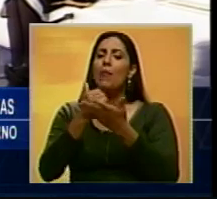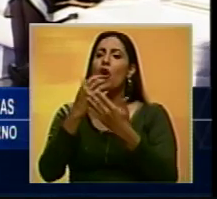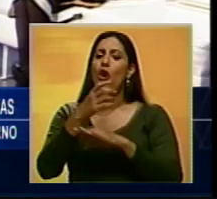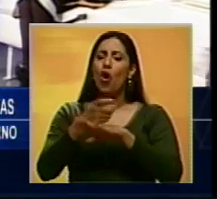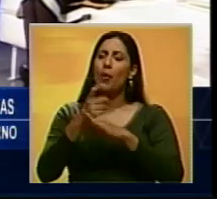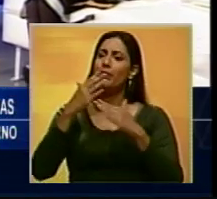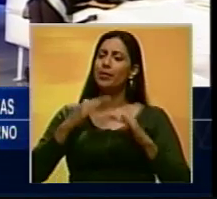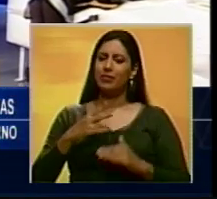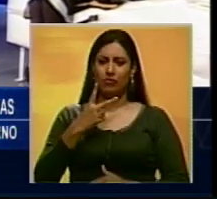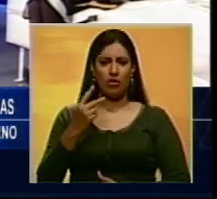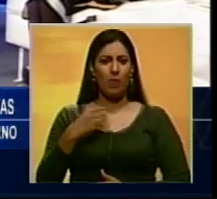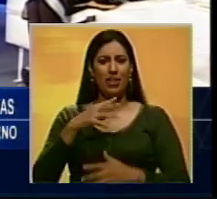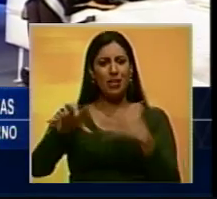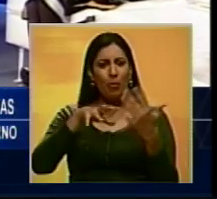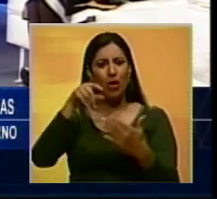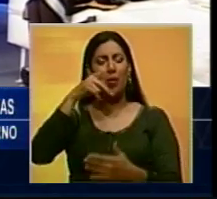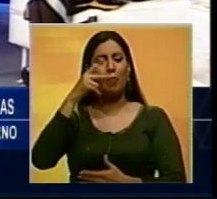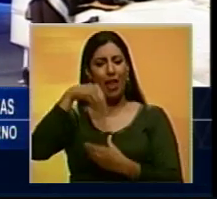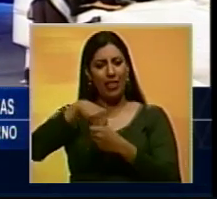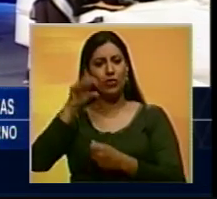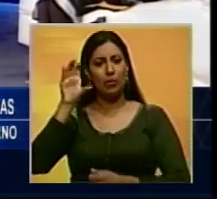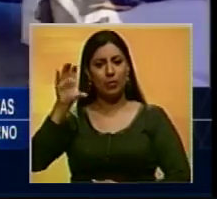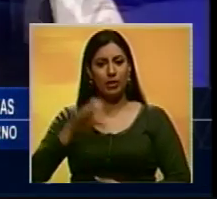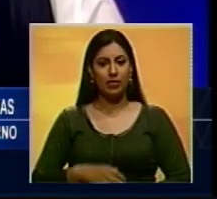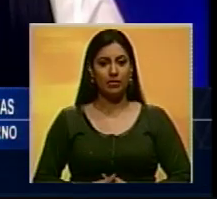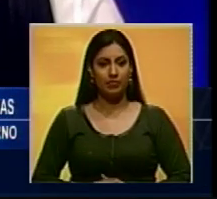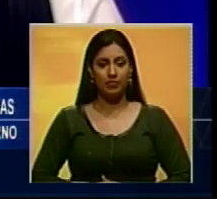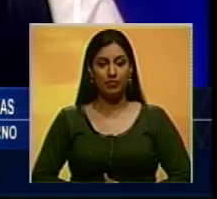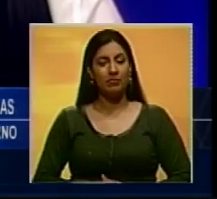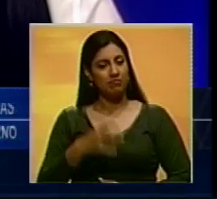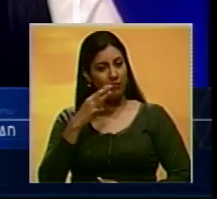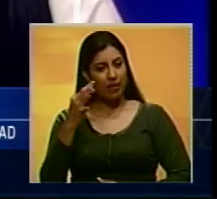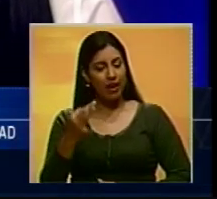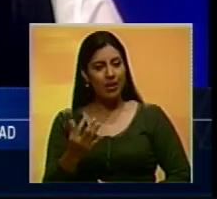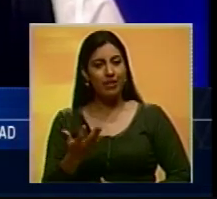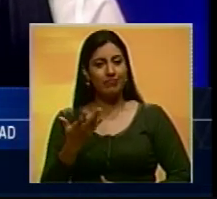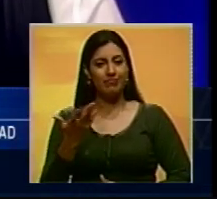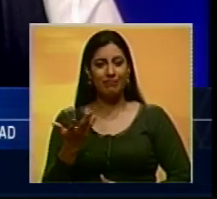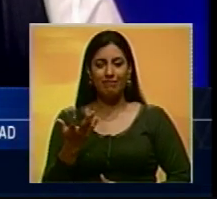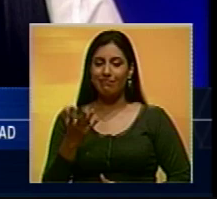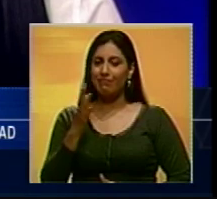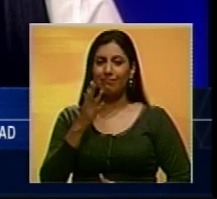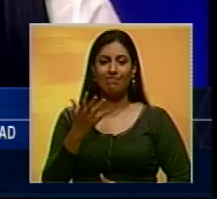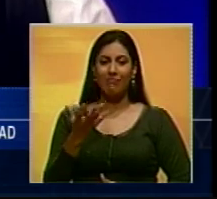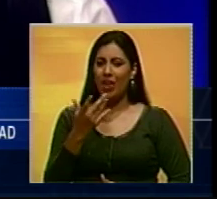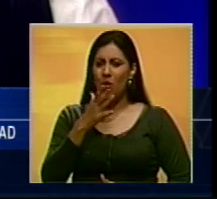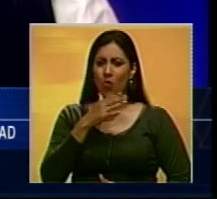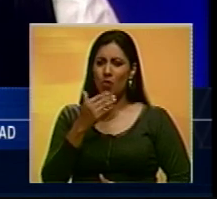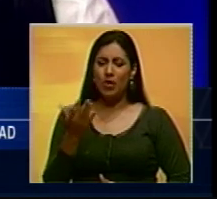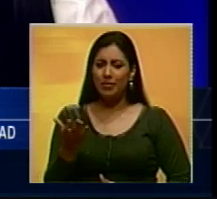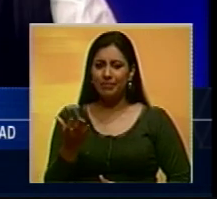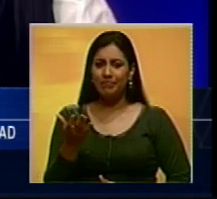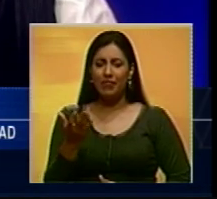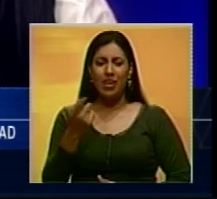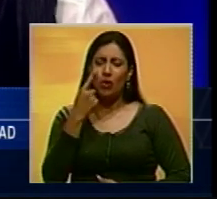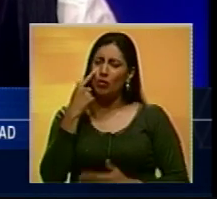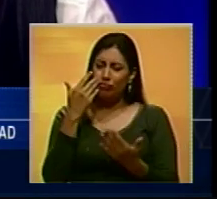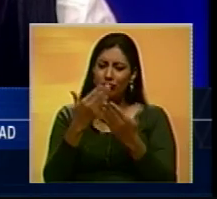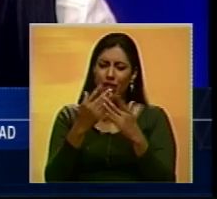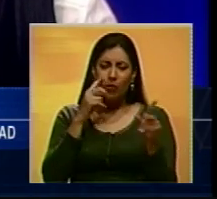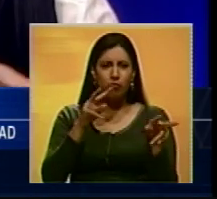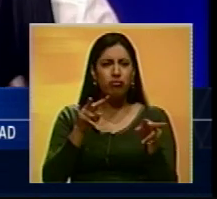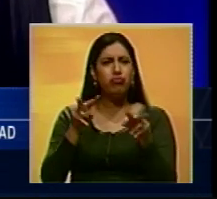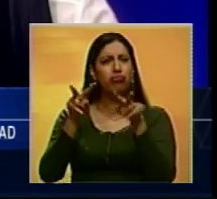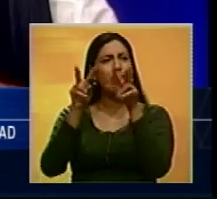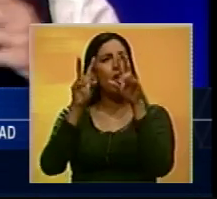gobierno. Afirmó que hay un conflicto político en el país. La verdad es que eso no es así. Tú no ves en ningún